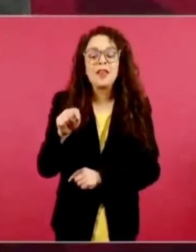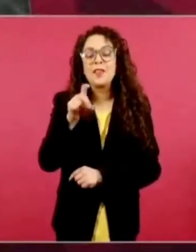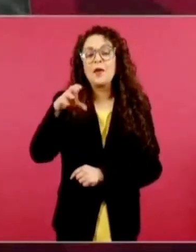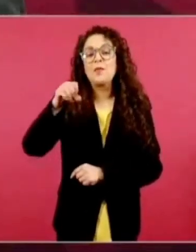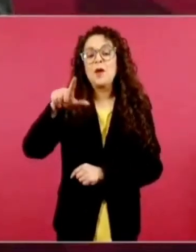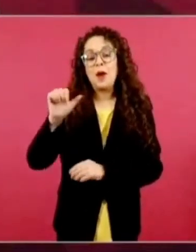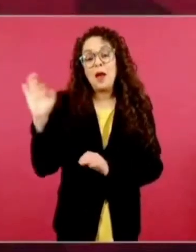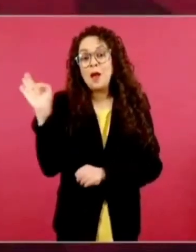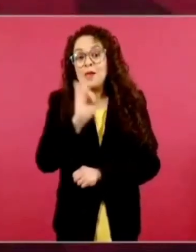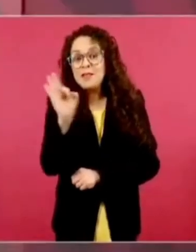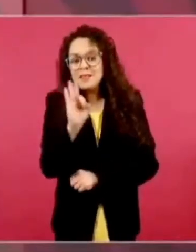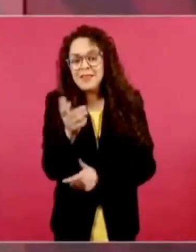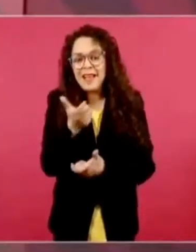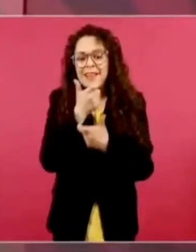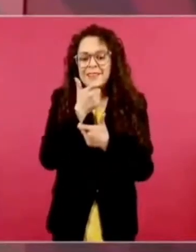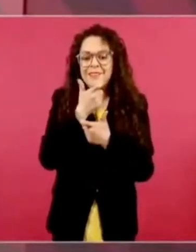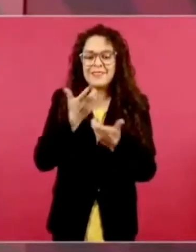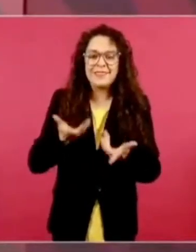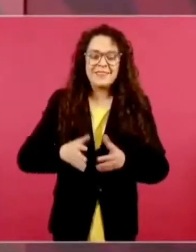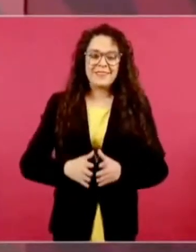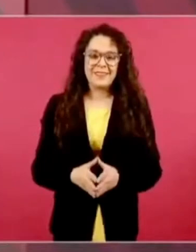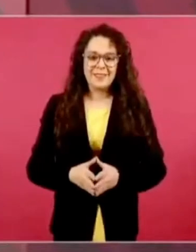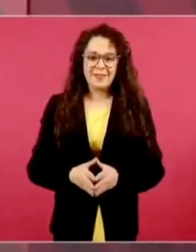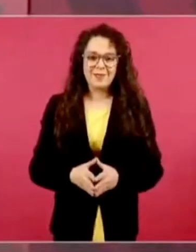Pues cuando